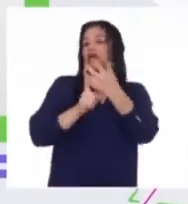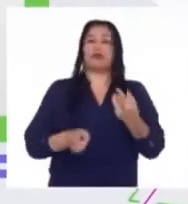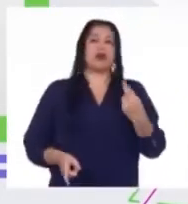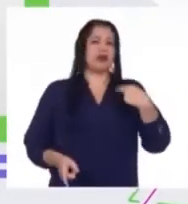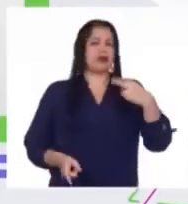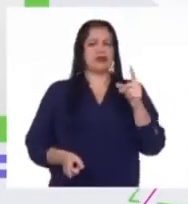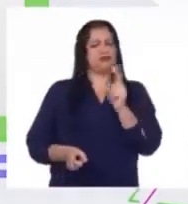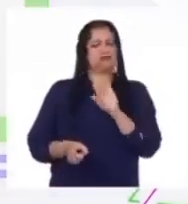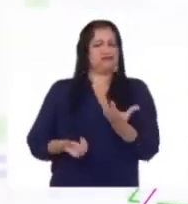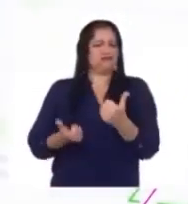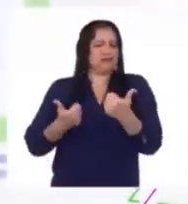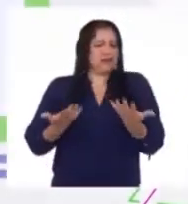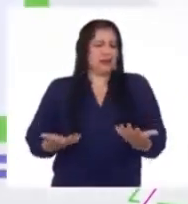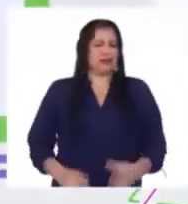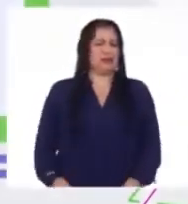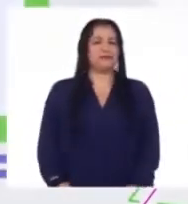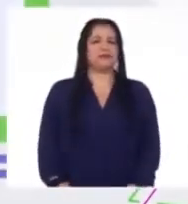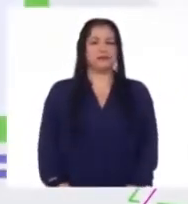No tiene ningún sentido.